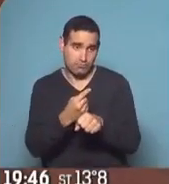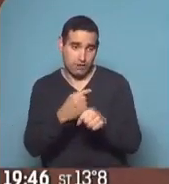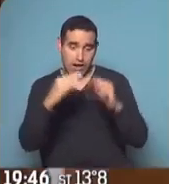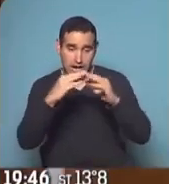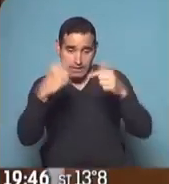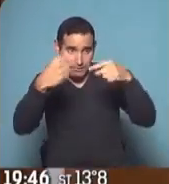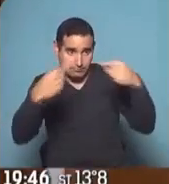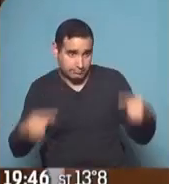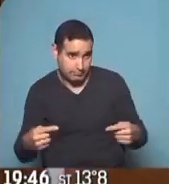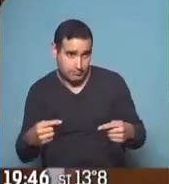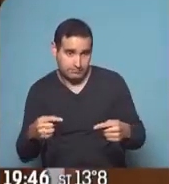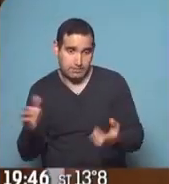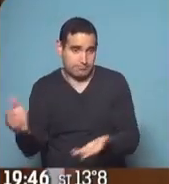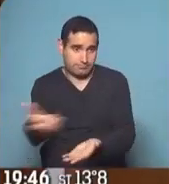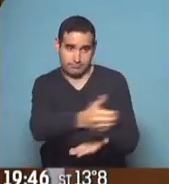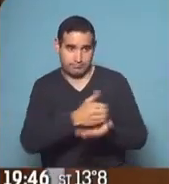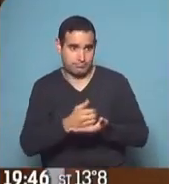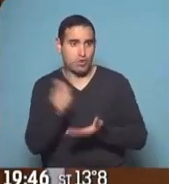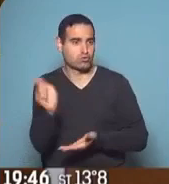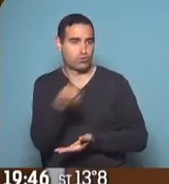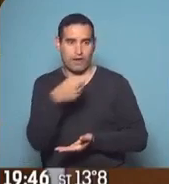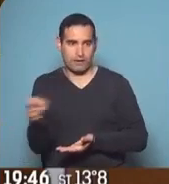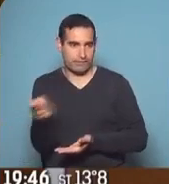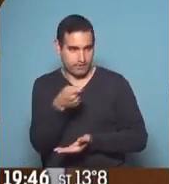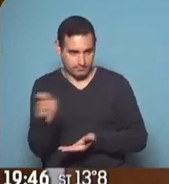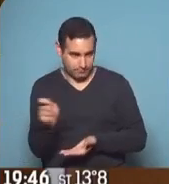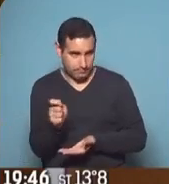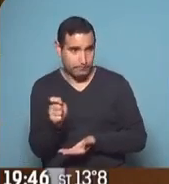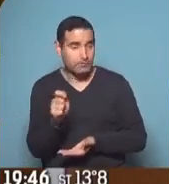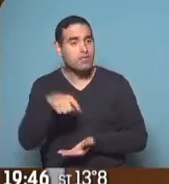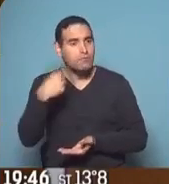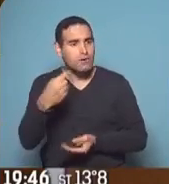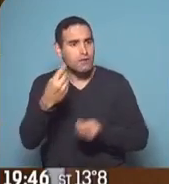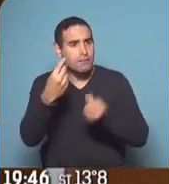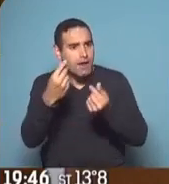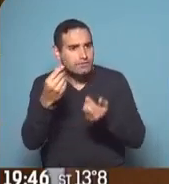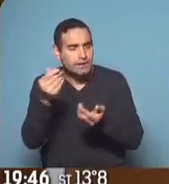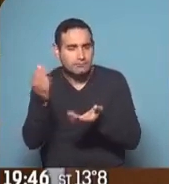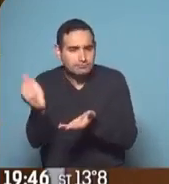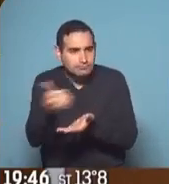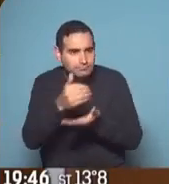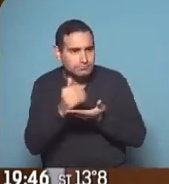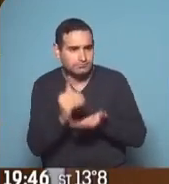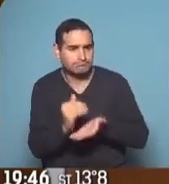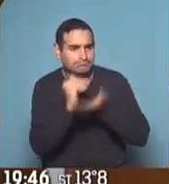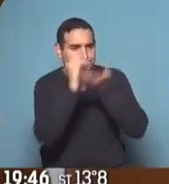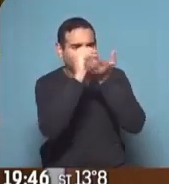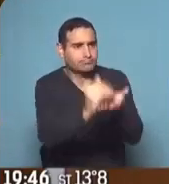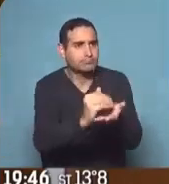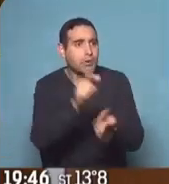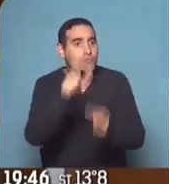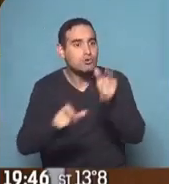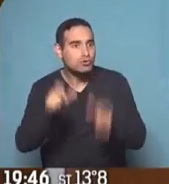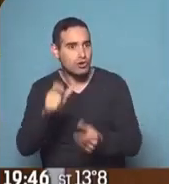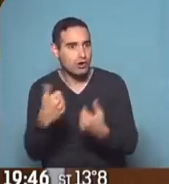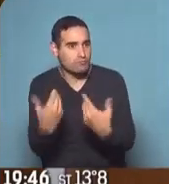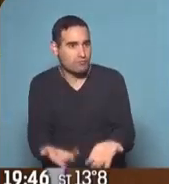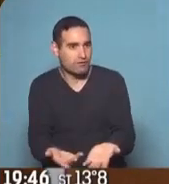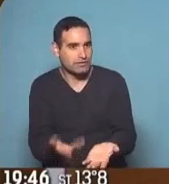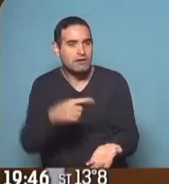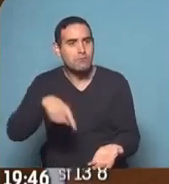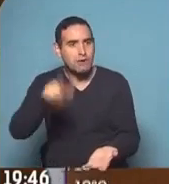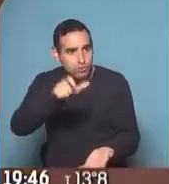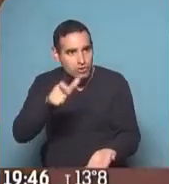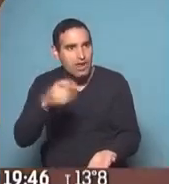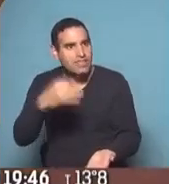la subasta inmediata de esos bienes y que los fondos vayan a cosas concretos que los ciudadanos de ese país puedan saber en qué